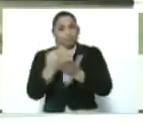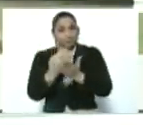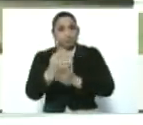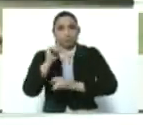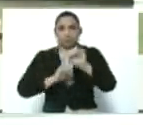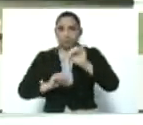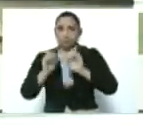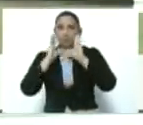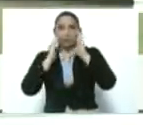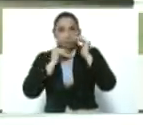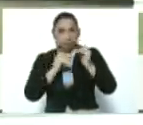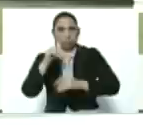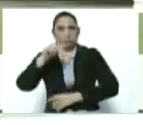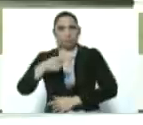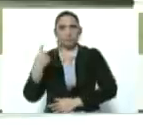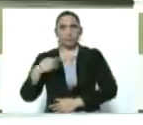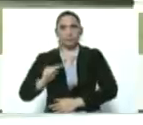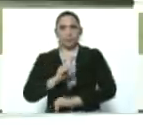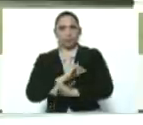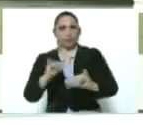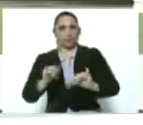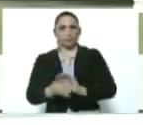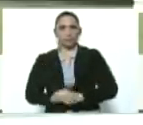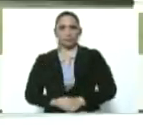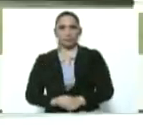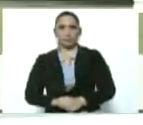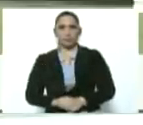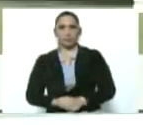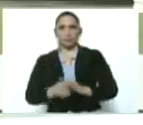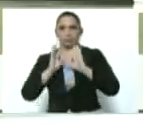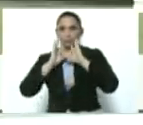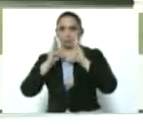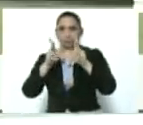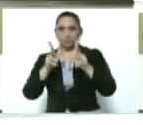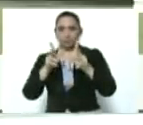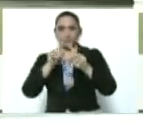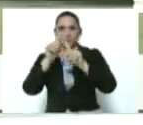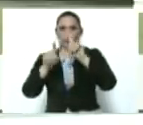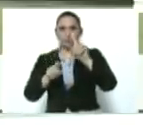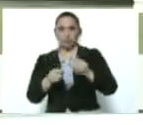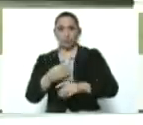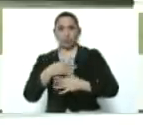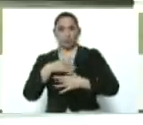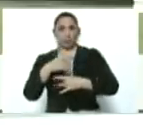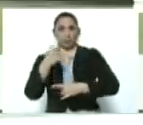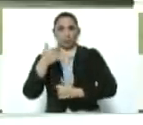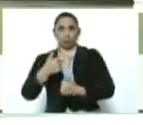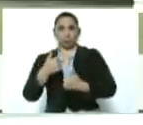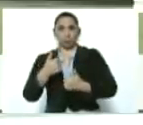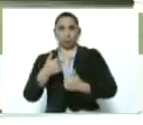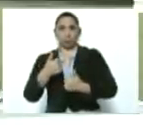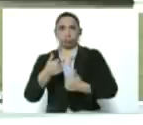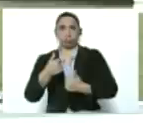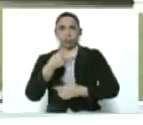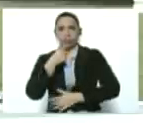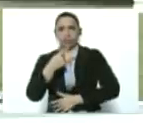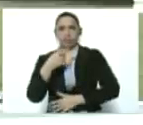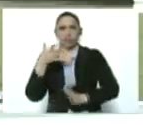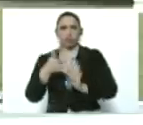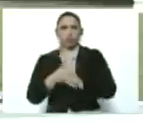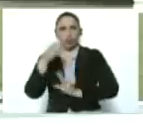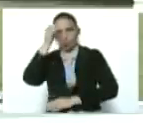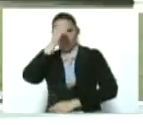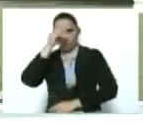atención aquí tengo la encuesta ya la vamos a comentar una encuesta muy interesante porque nos arroja lo que es la opinión